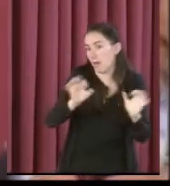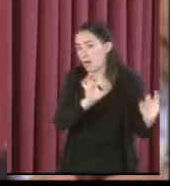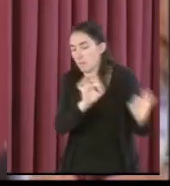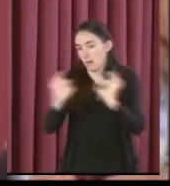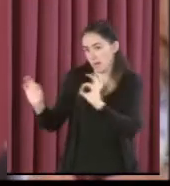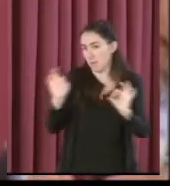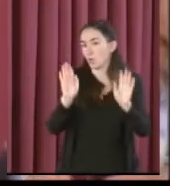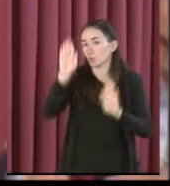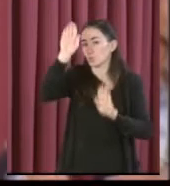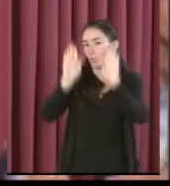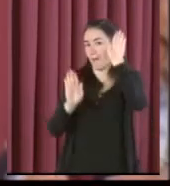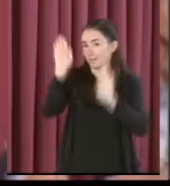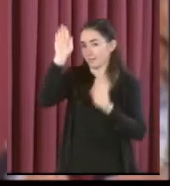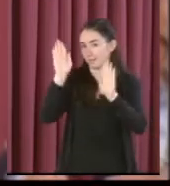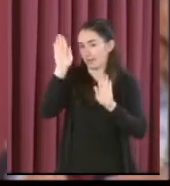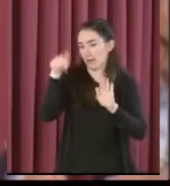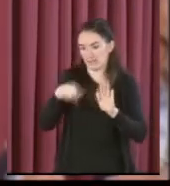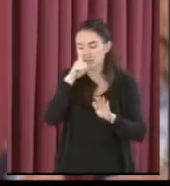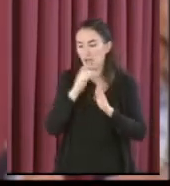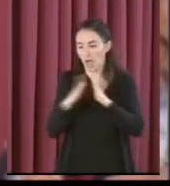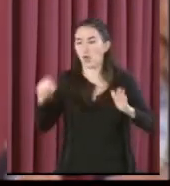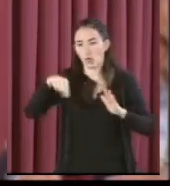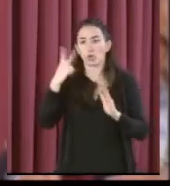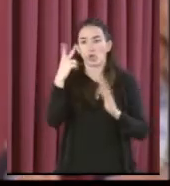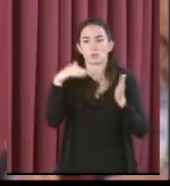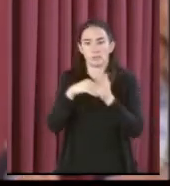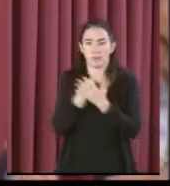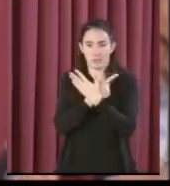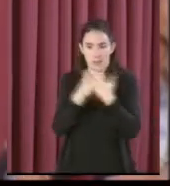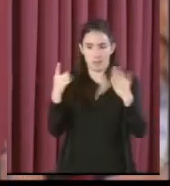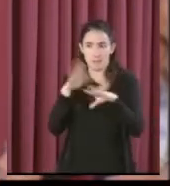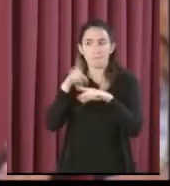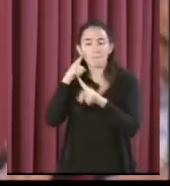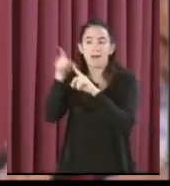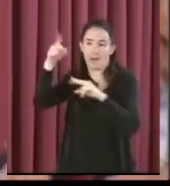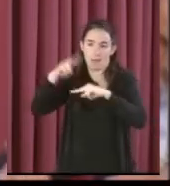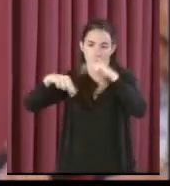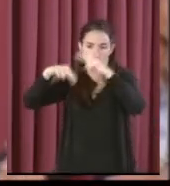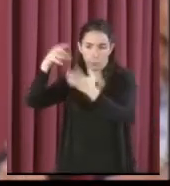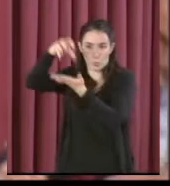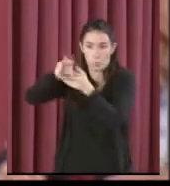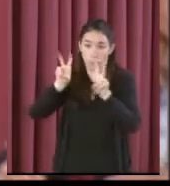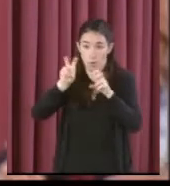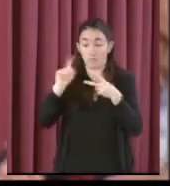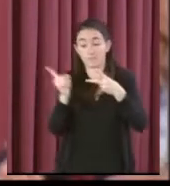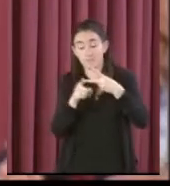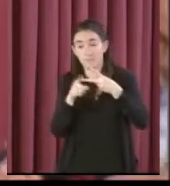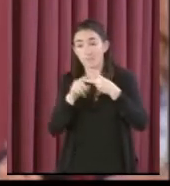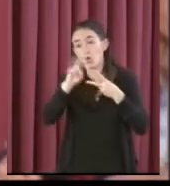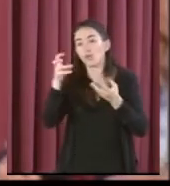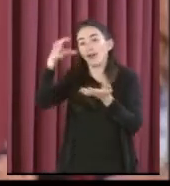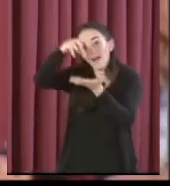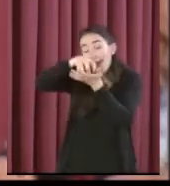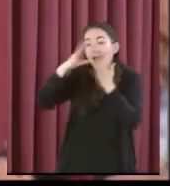licitación de esta obra este mismo año 2016. El segundo de los recursos es la Casa del